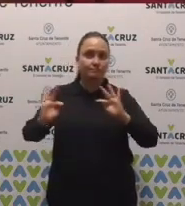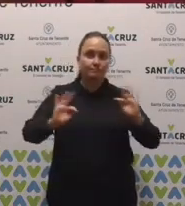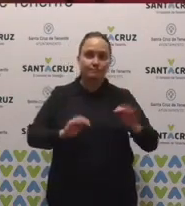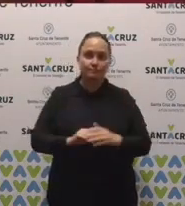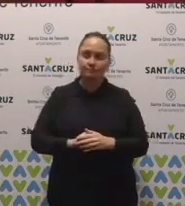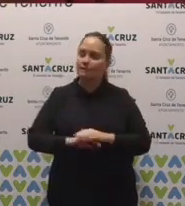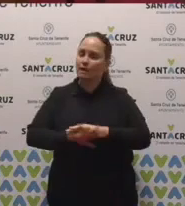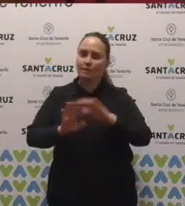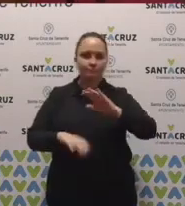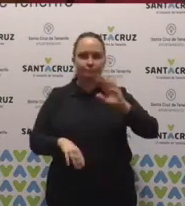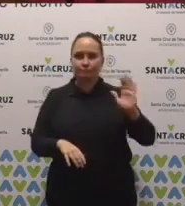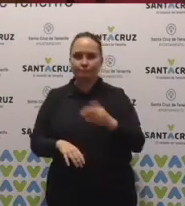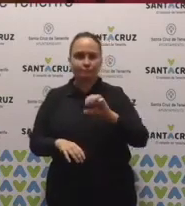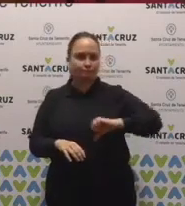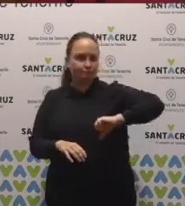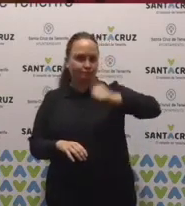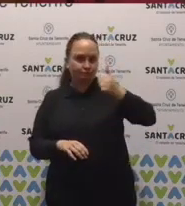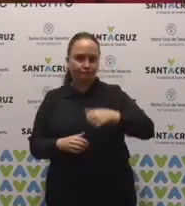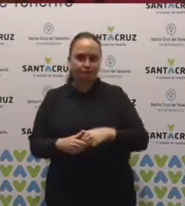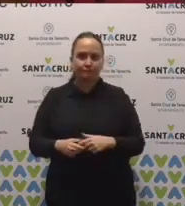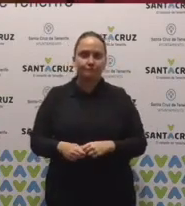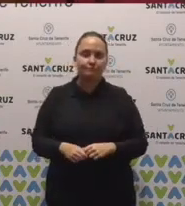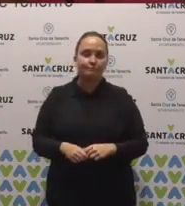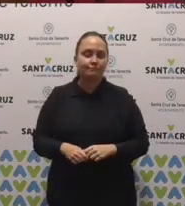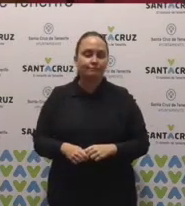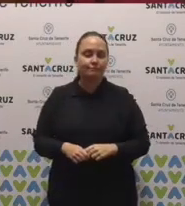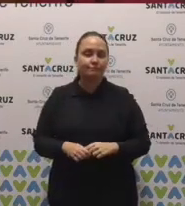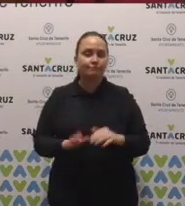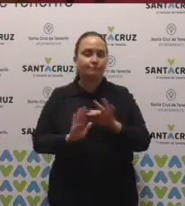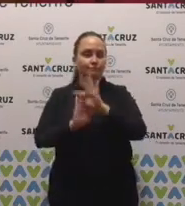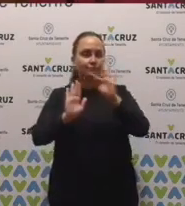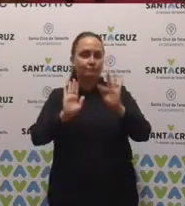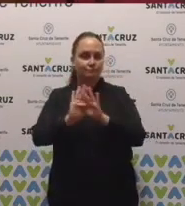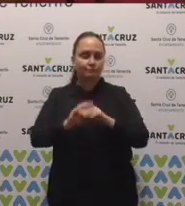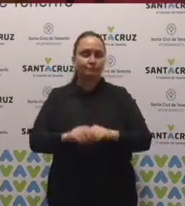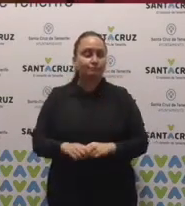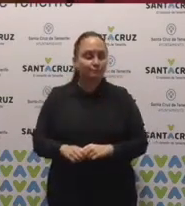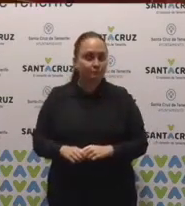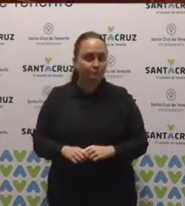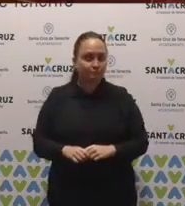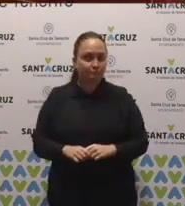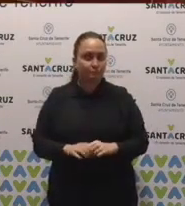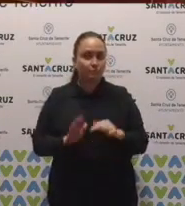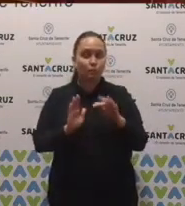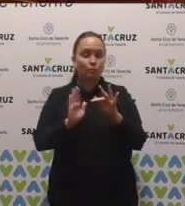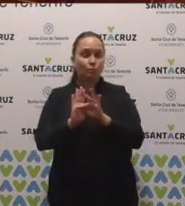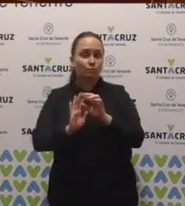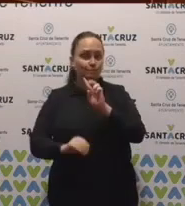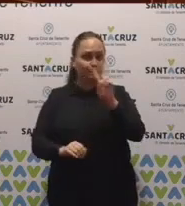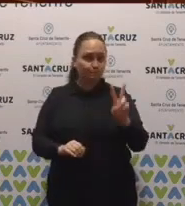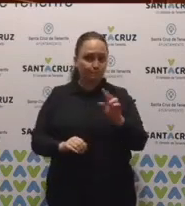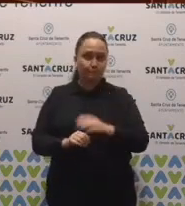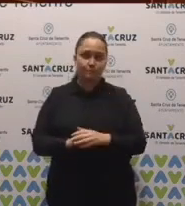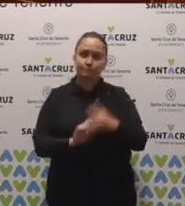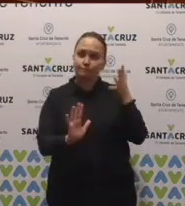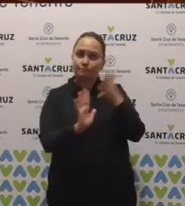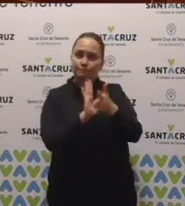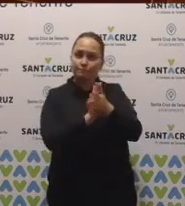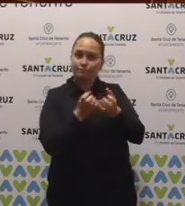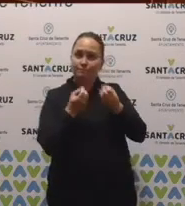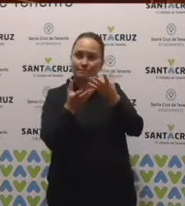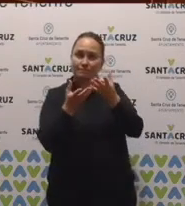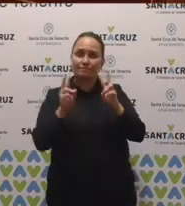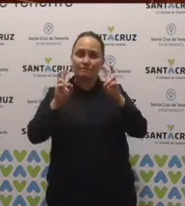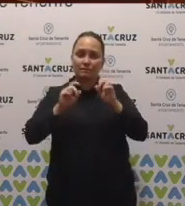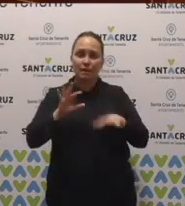ya hemos probado pasamos a damos por aprobado pasamos el punto número 2 dación de cuenta de los secretos de